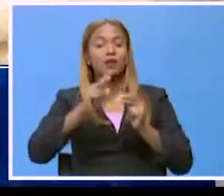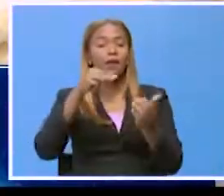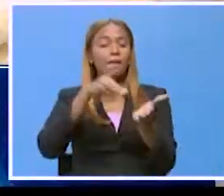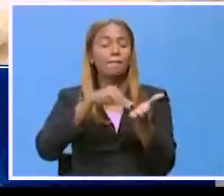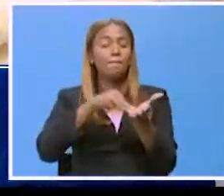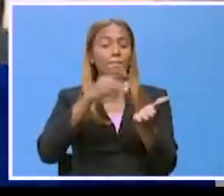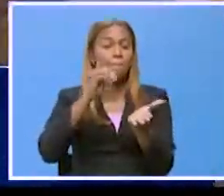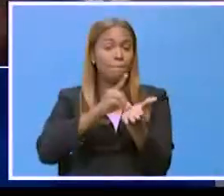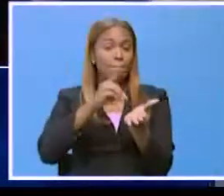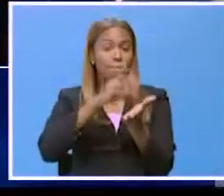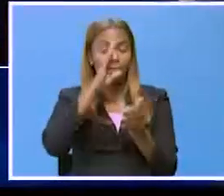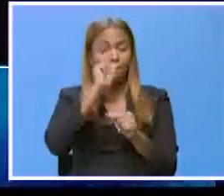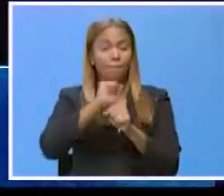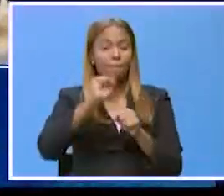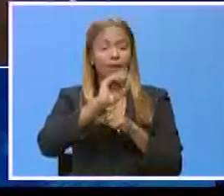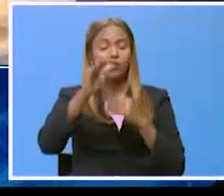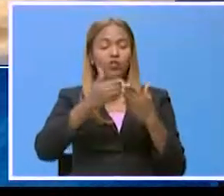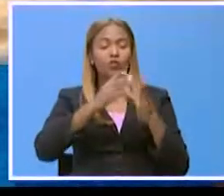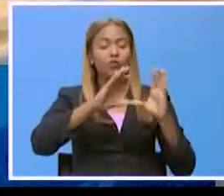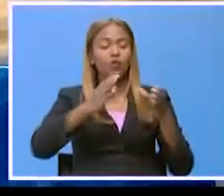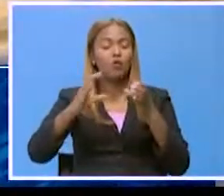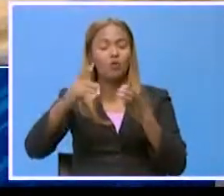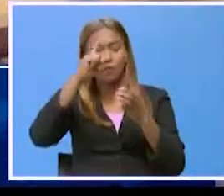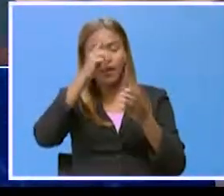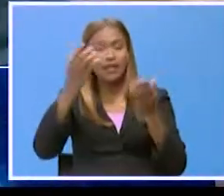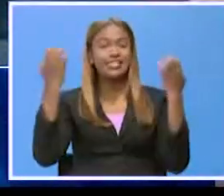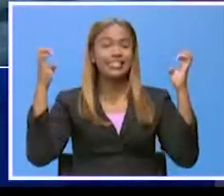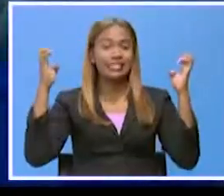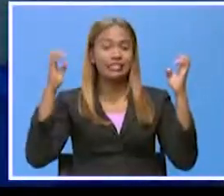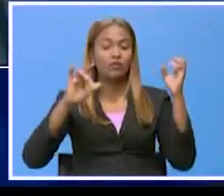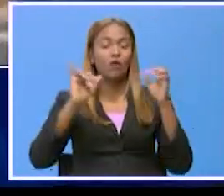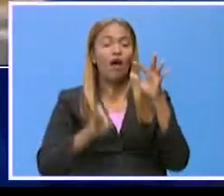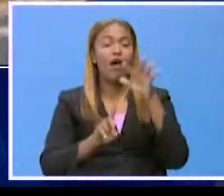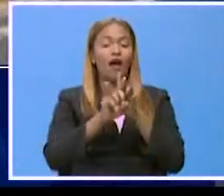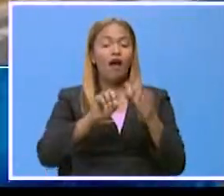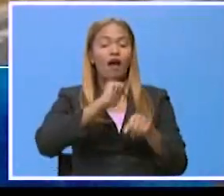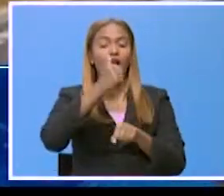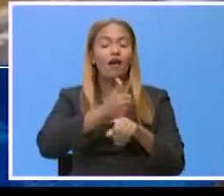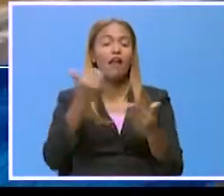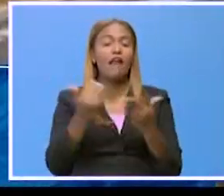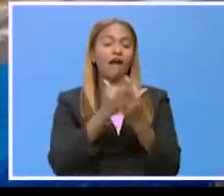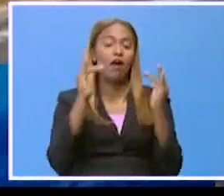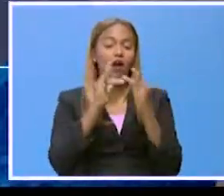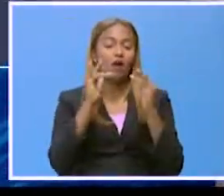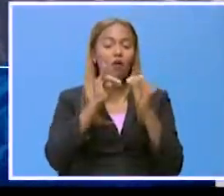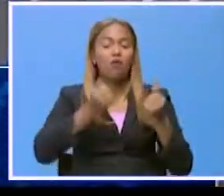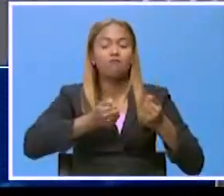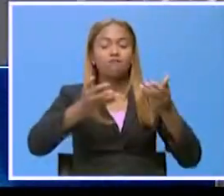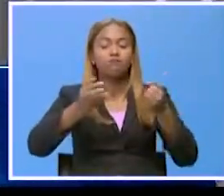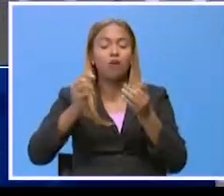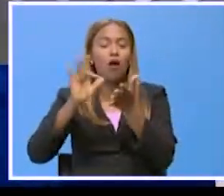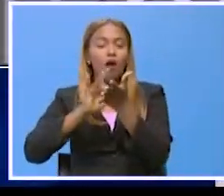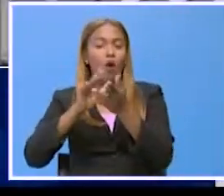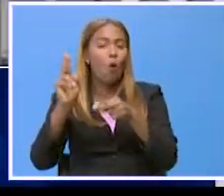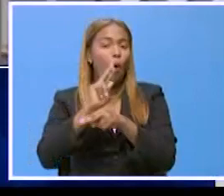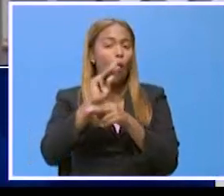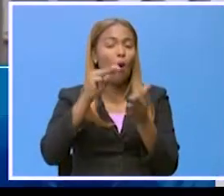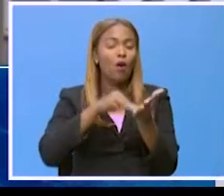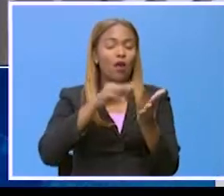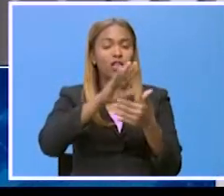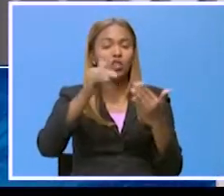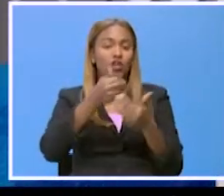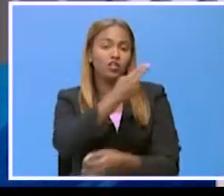que elaborará en los servicios de emergencias se habilitaron nuevas camas y se abasteció de medicamentos e insumos los centros